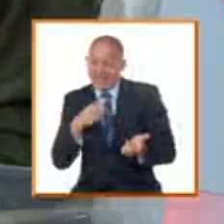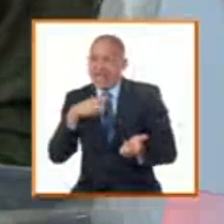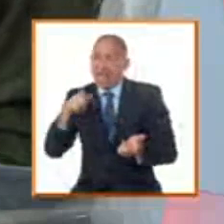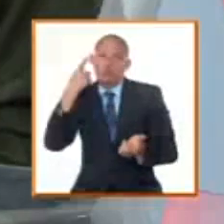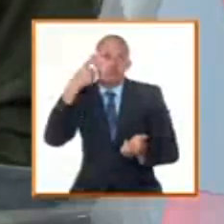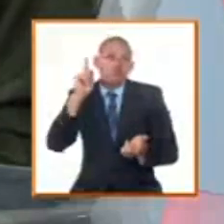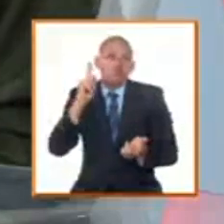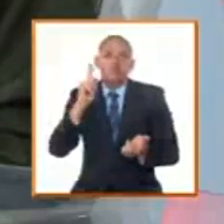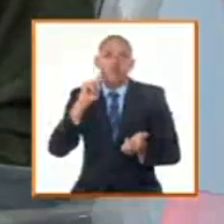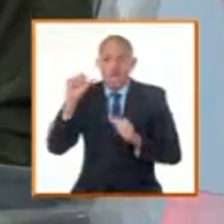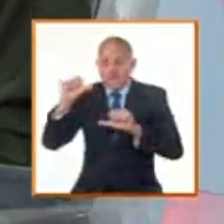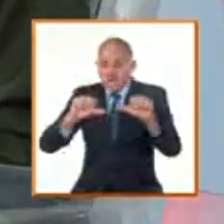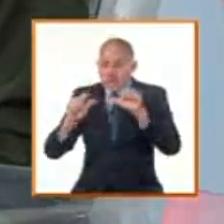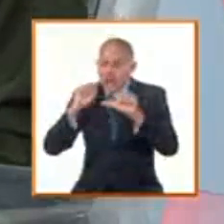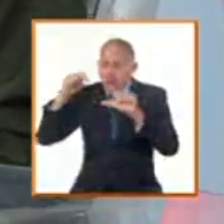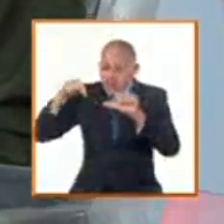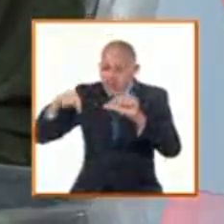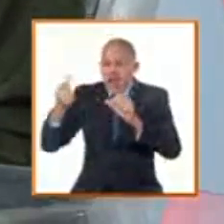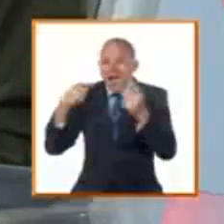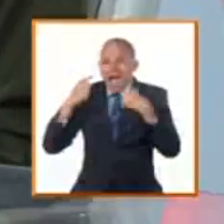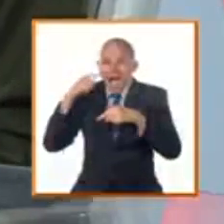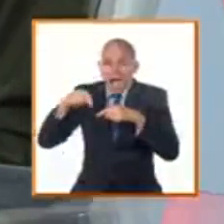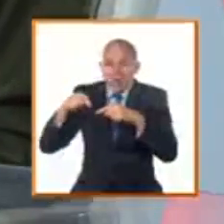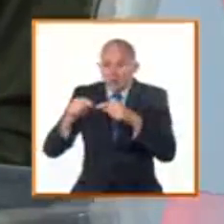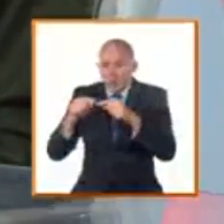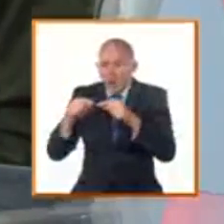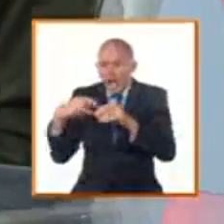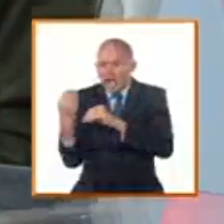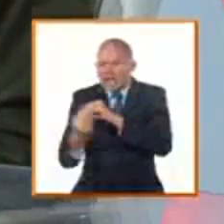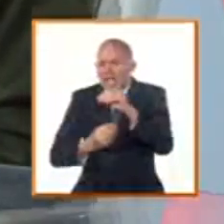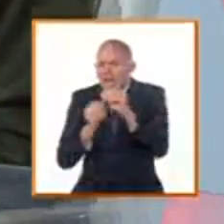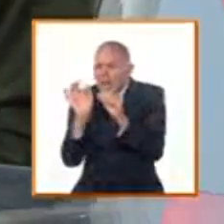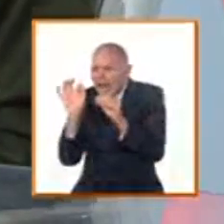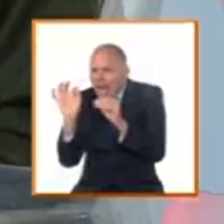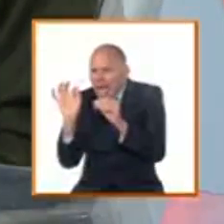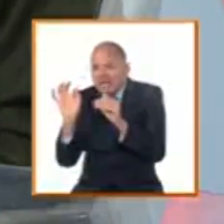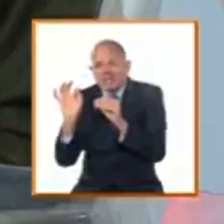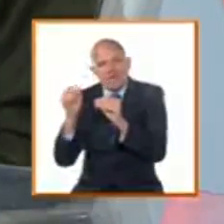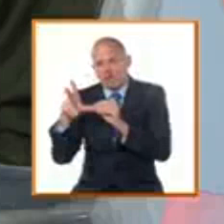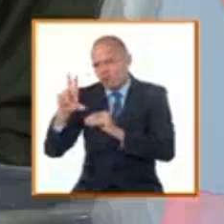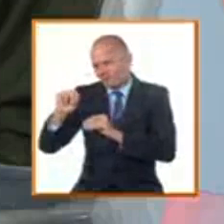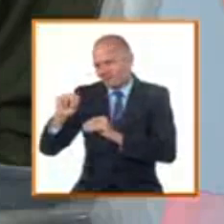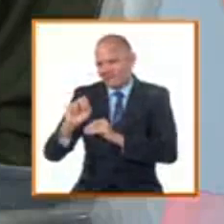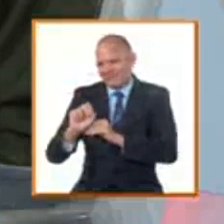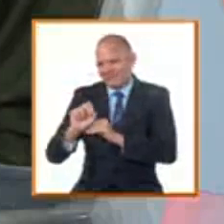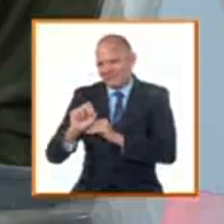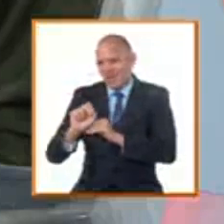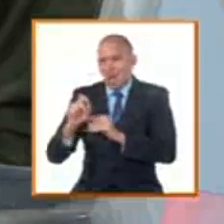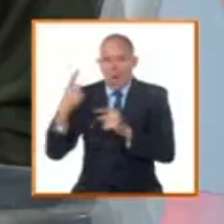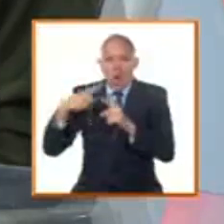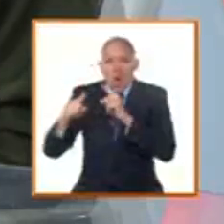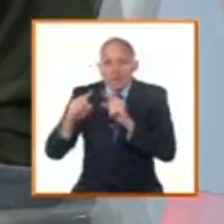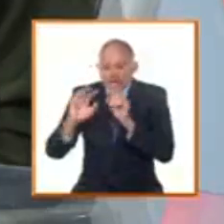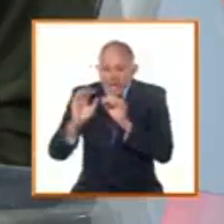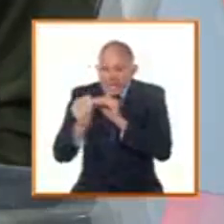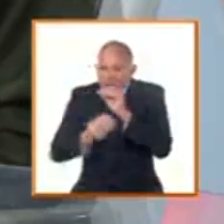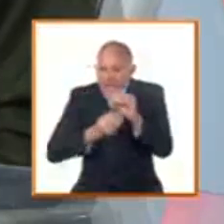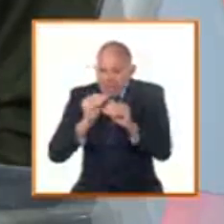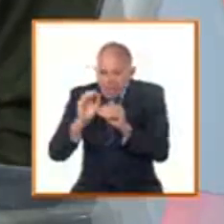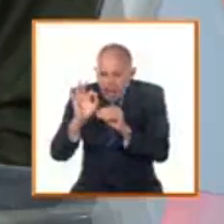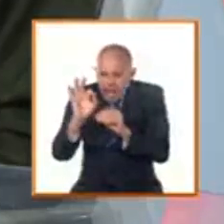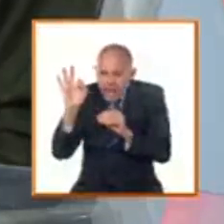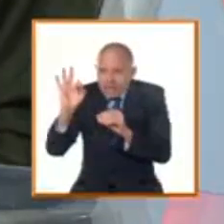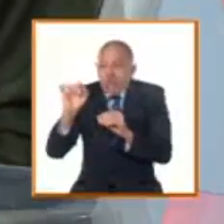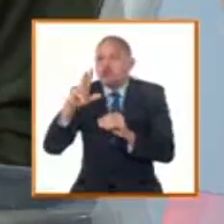droga preservando el principio activo de la marihuana. Es decir, recientemente, en Naciones Unidas, la JIFE, la Junta